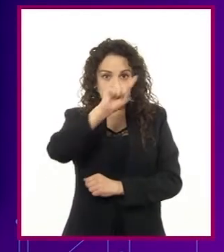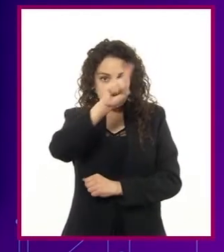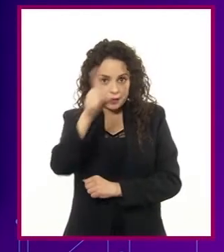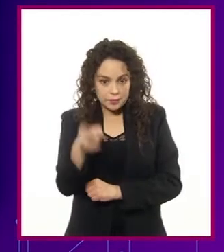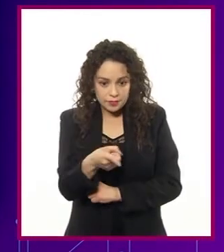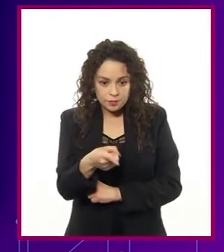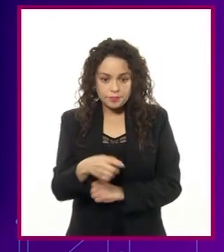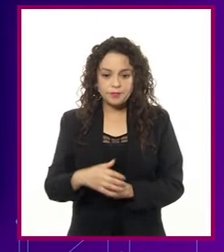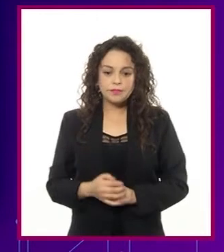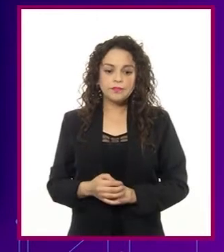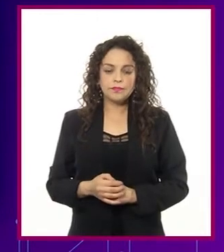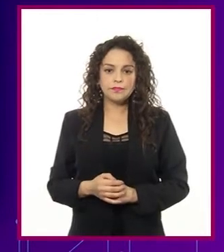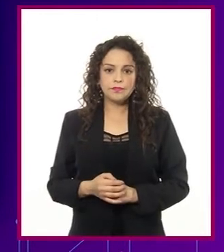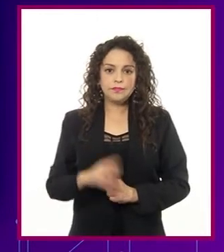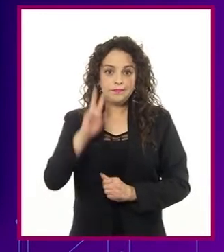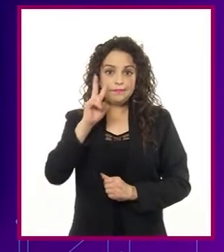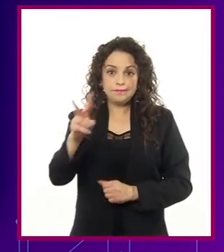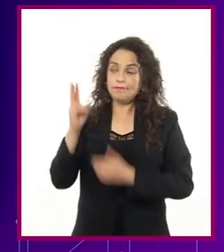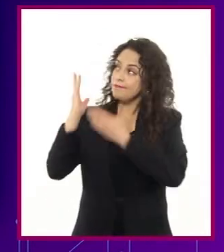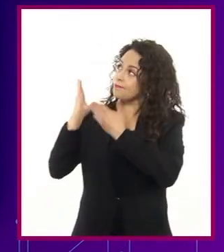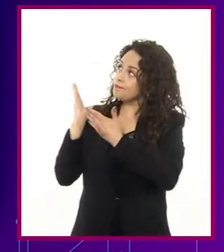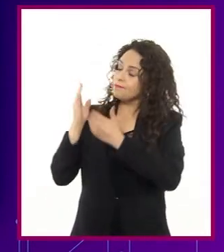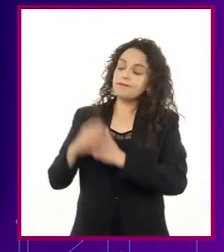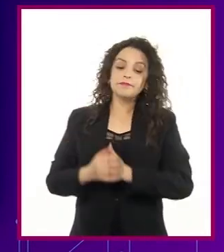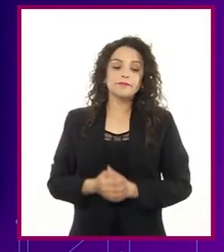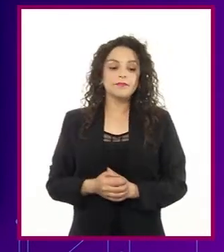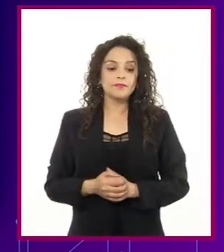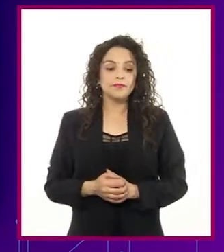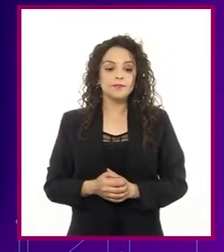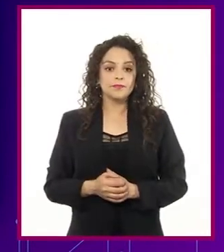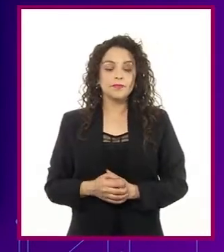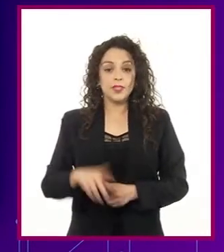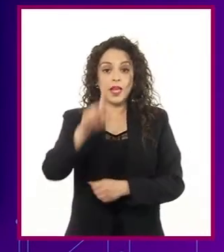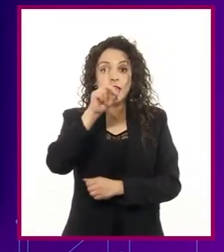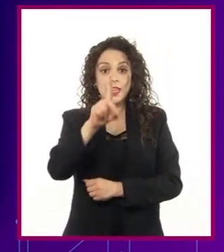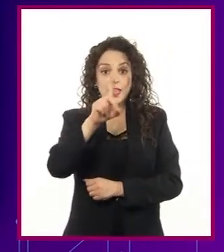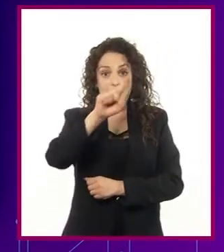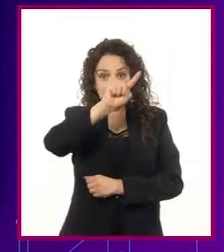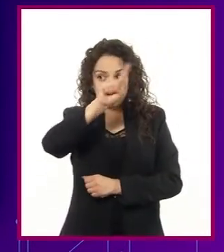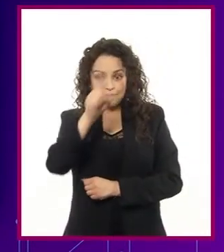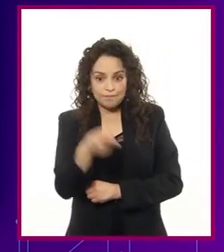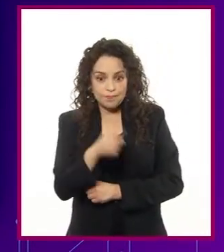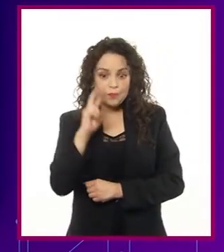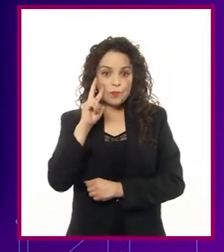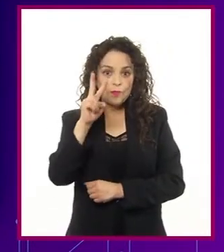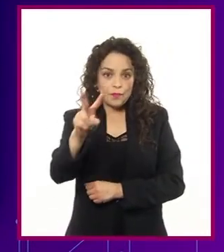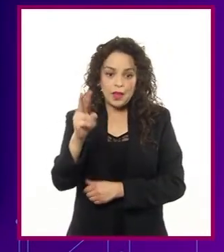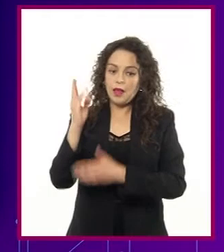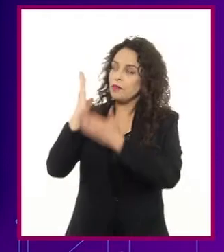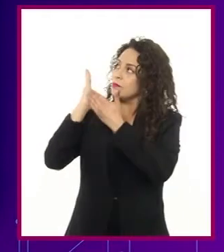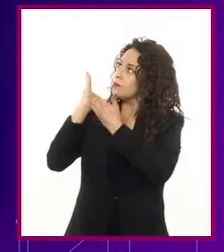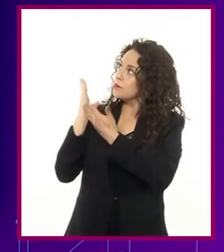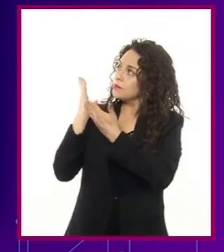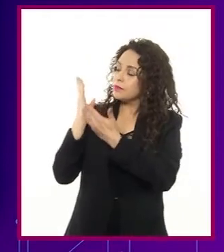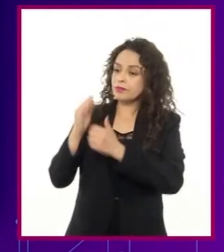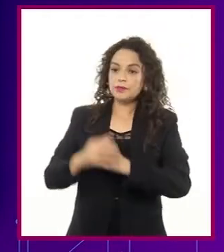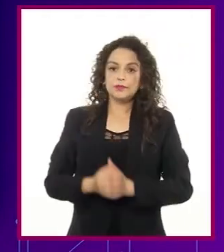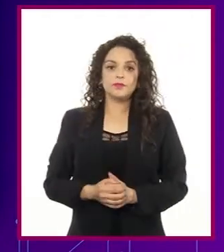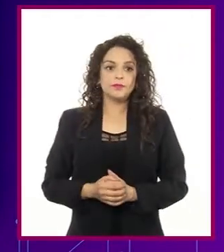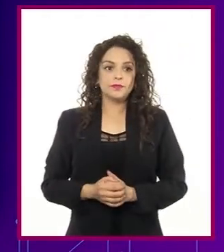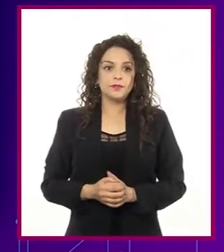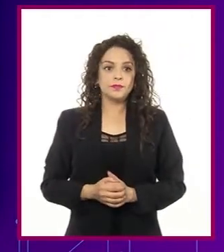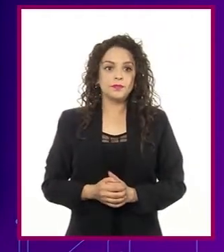obtenido más veces? Inciso D. Si se ordenan las calificaciones de Danae de menor a